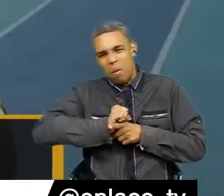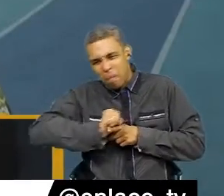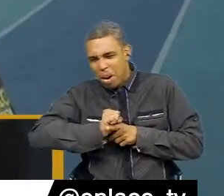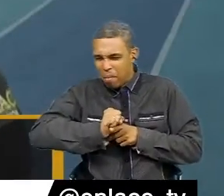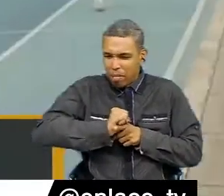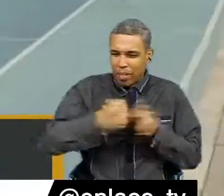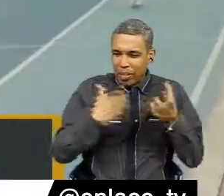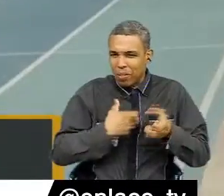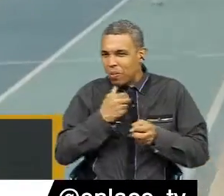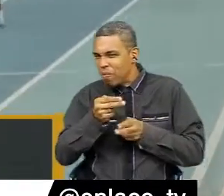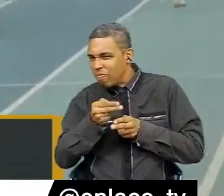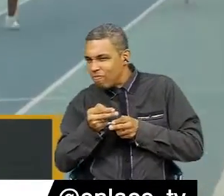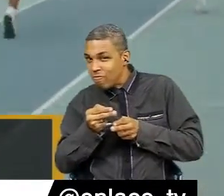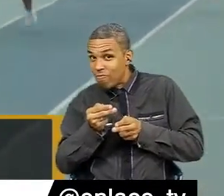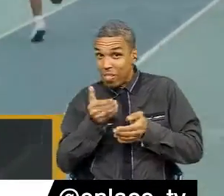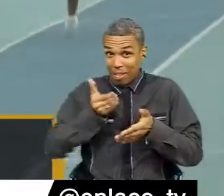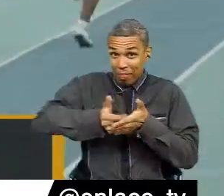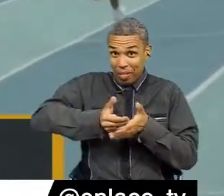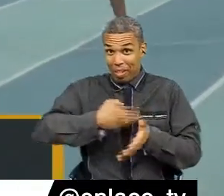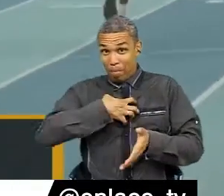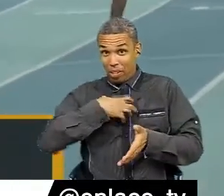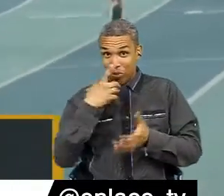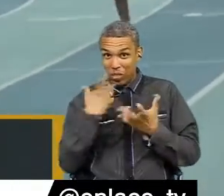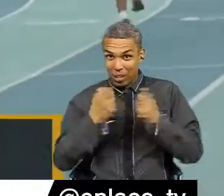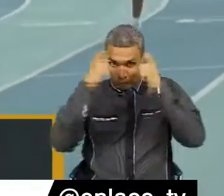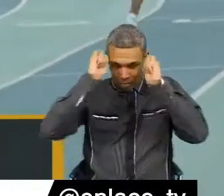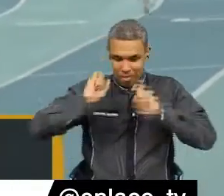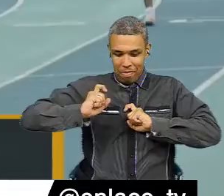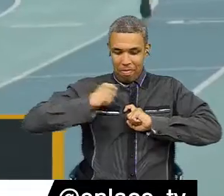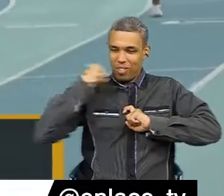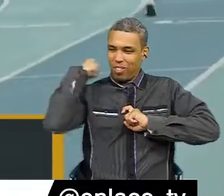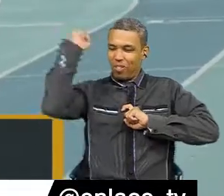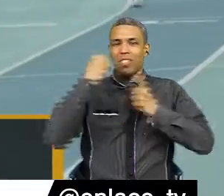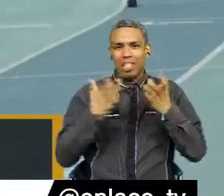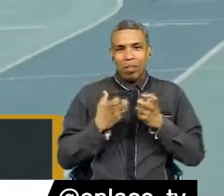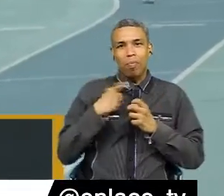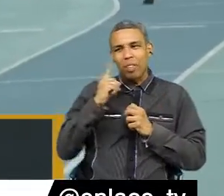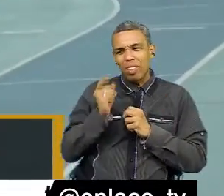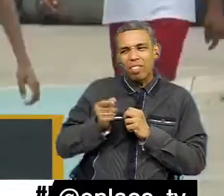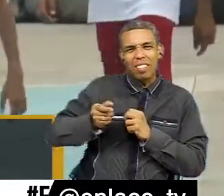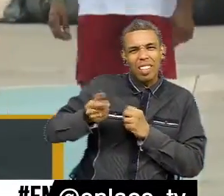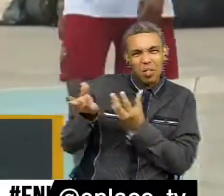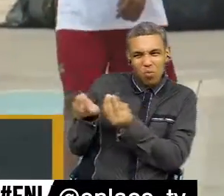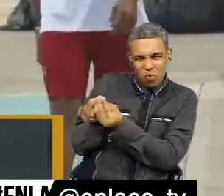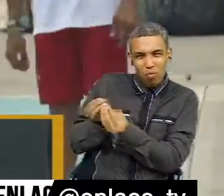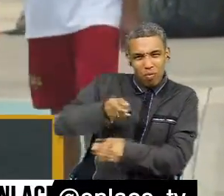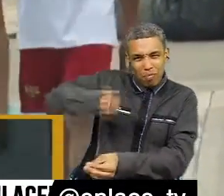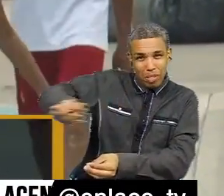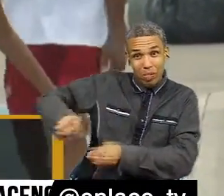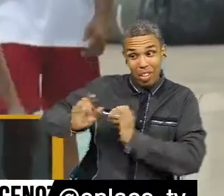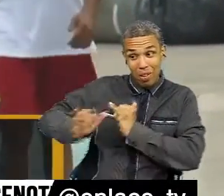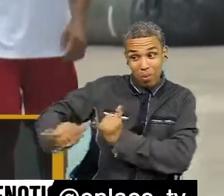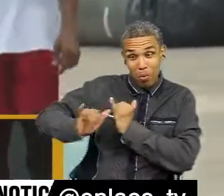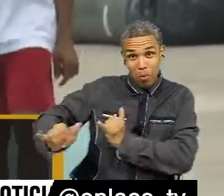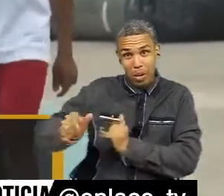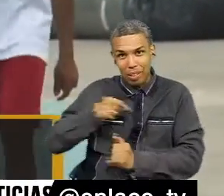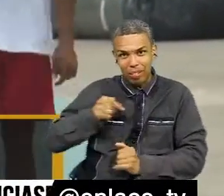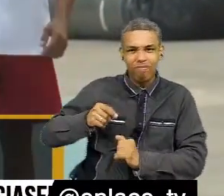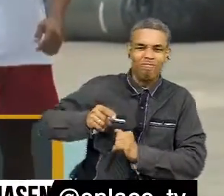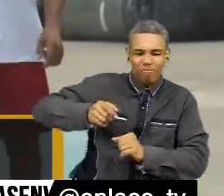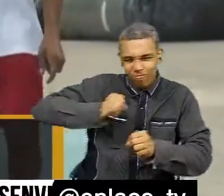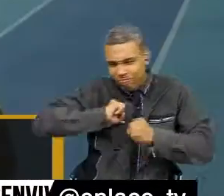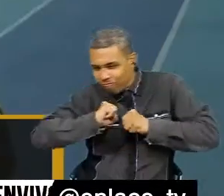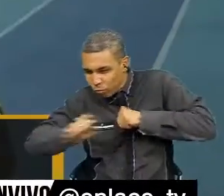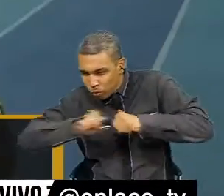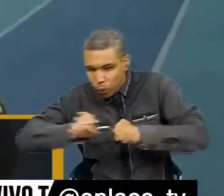competencias. Y pues todos mis compañeros han estado bien en los entrenamientos y nos ha ido bien. Y